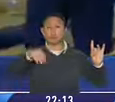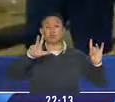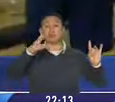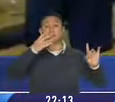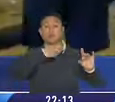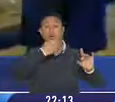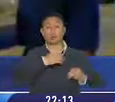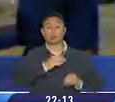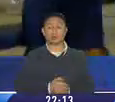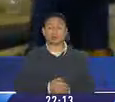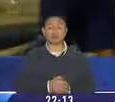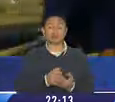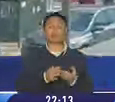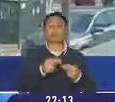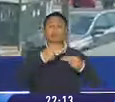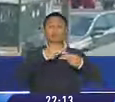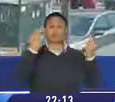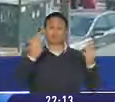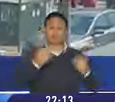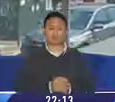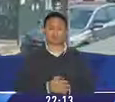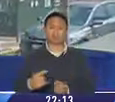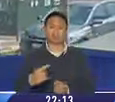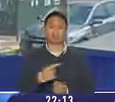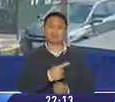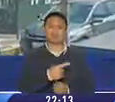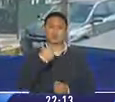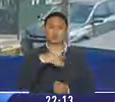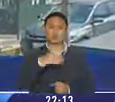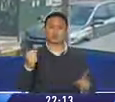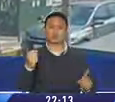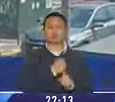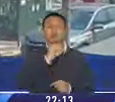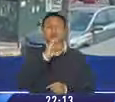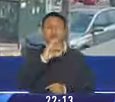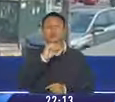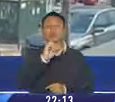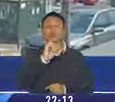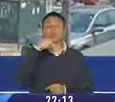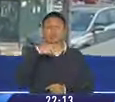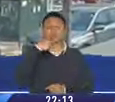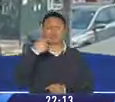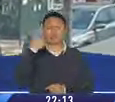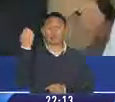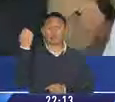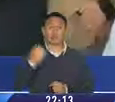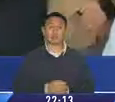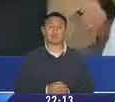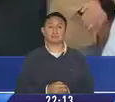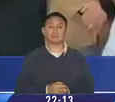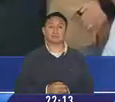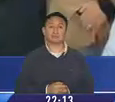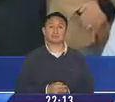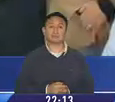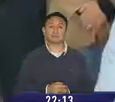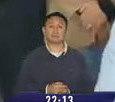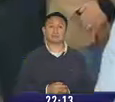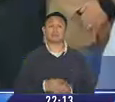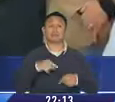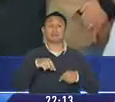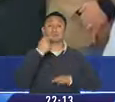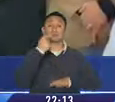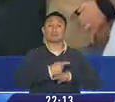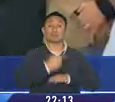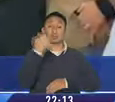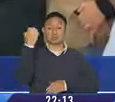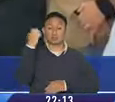año en el cantón Huaquillas. Ante estos actos violentos, el COE cantonal decretó la emergencia. Se declara en estado de emergencia